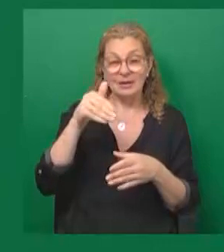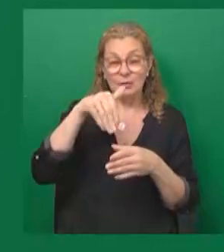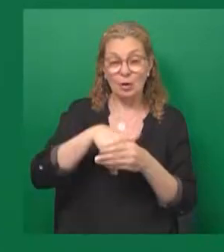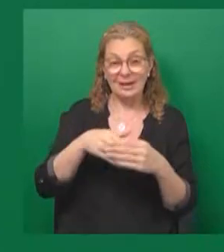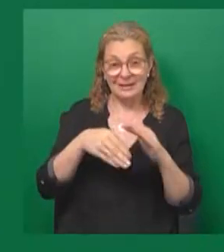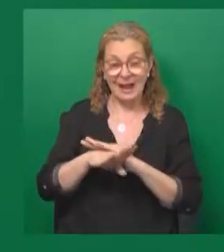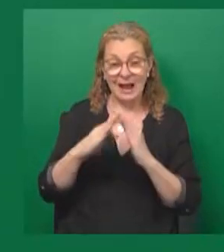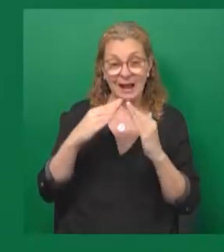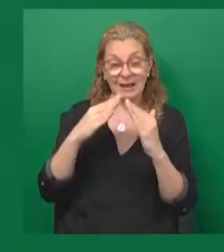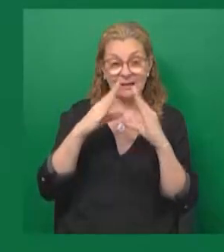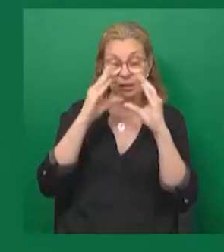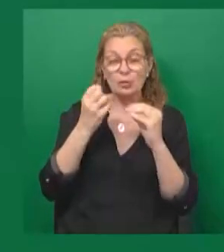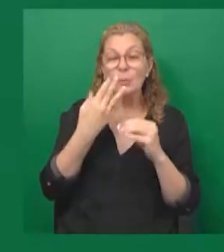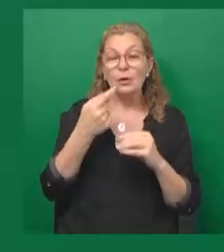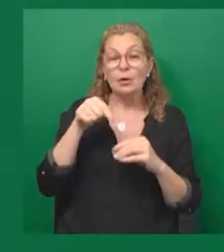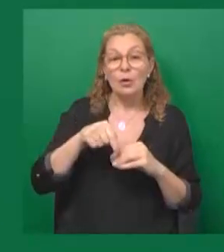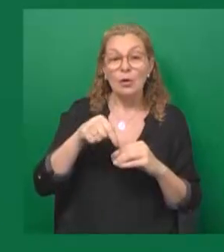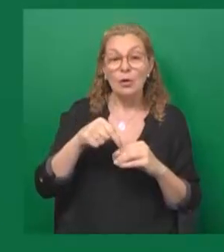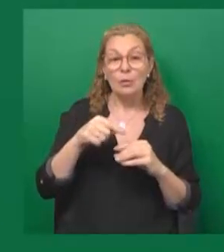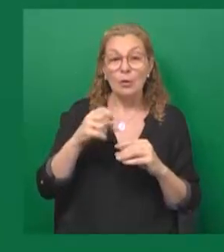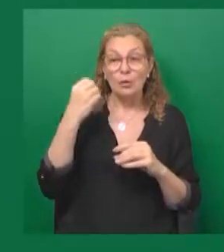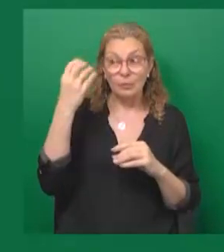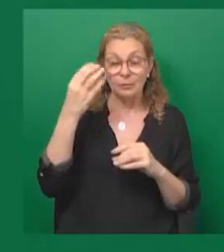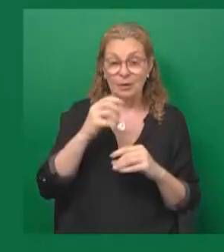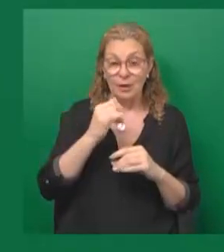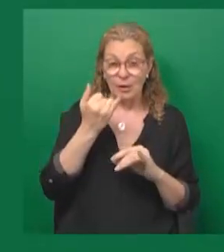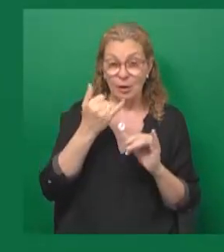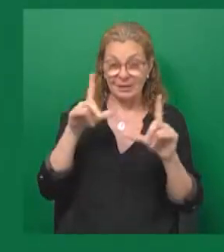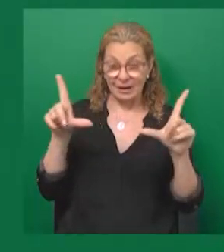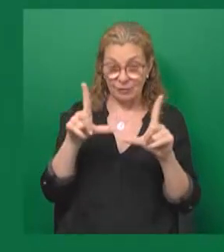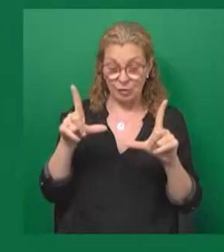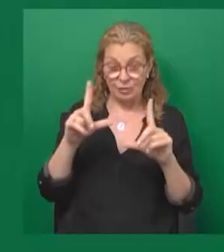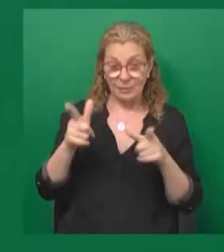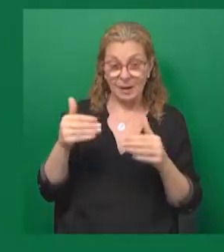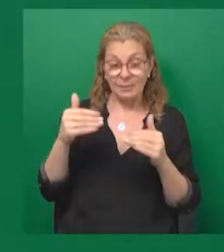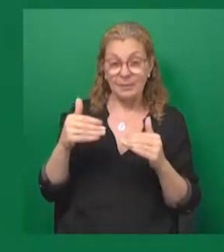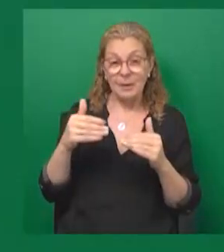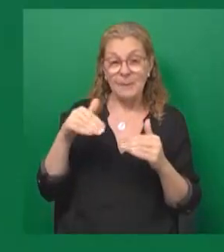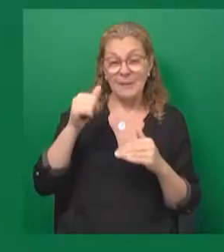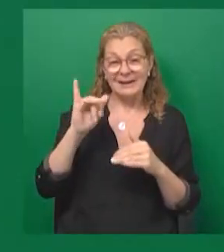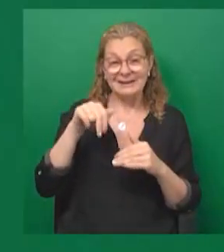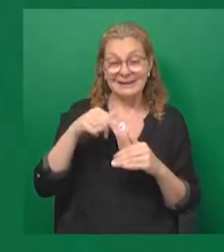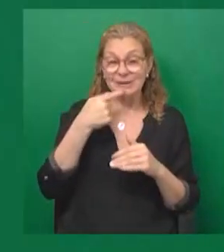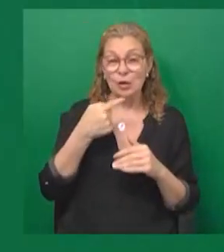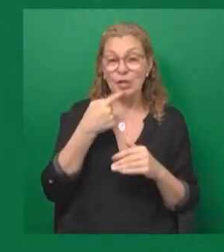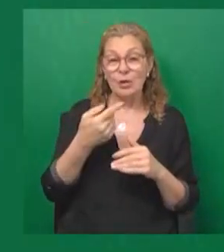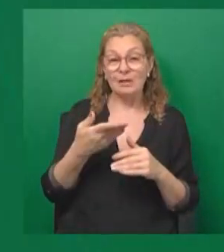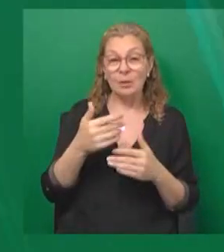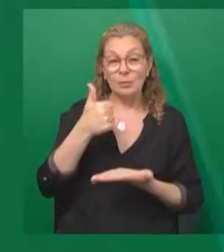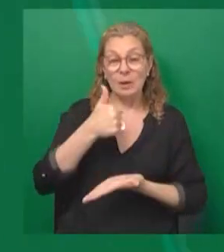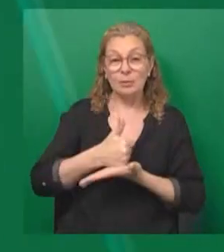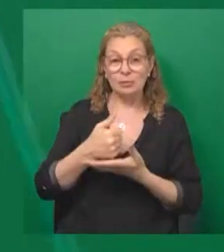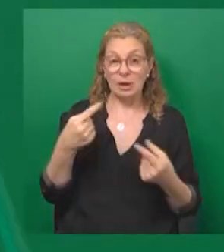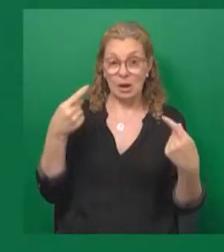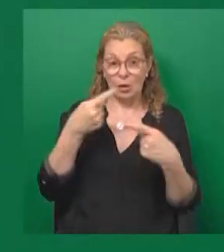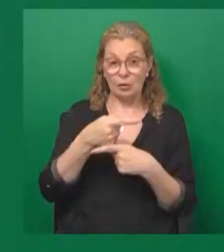allanamientos nocturnos porque Hoy hubo cadena de radio y televisión Martín Duarte nos adelanta sobre una postura